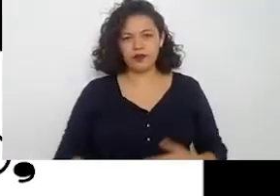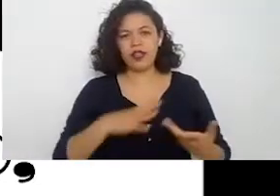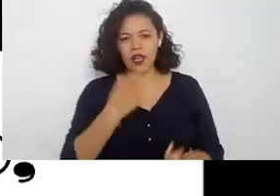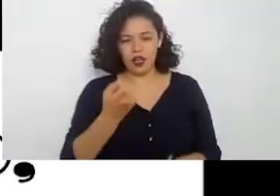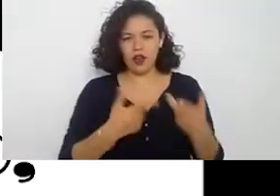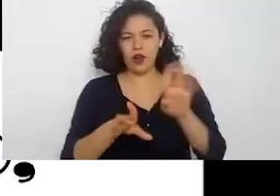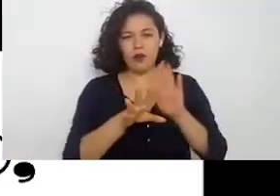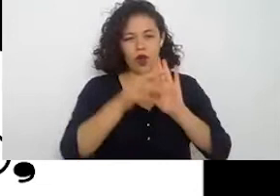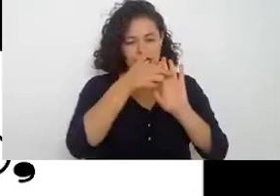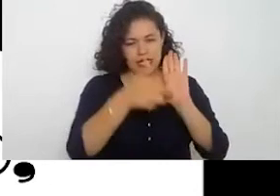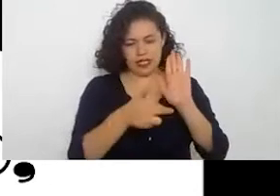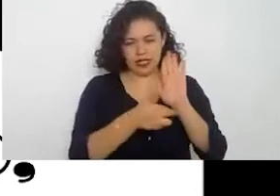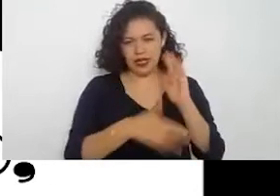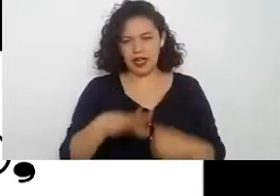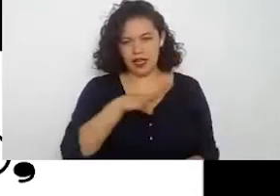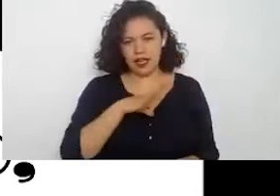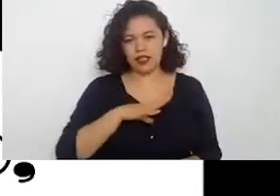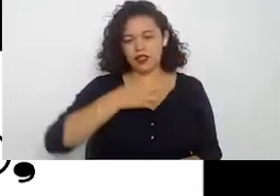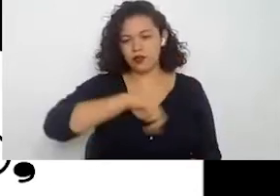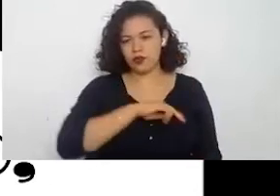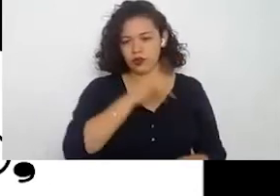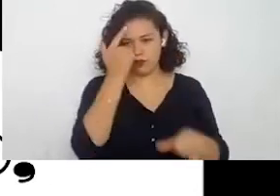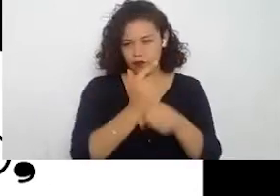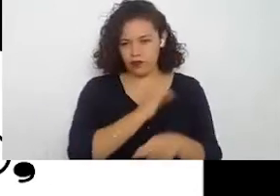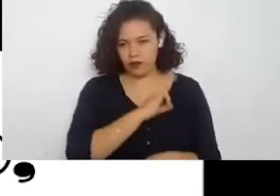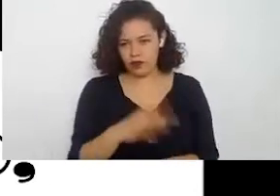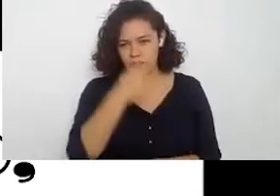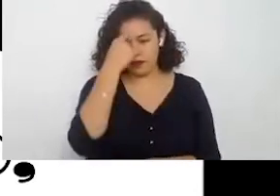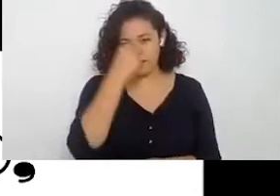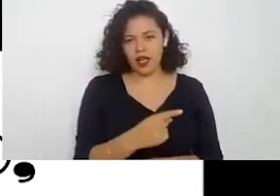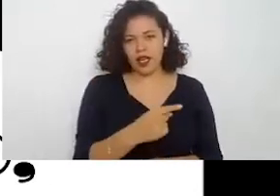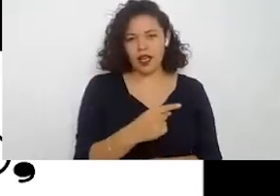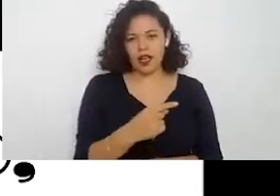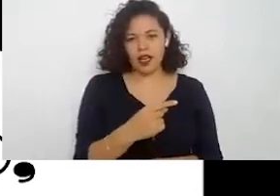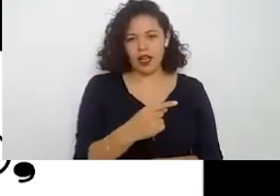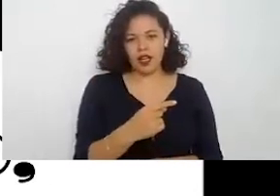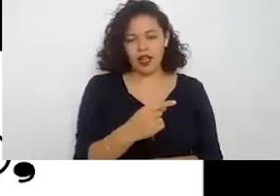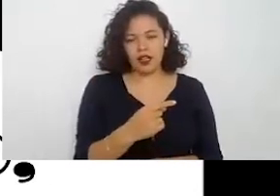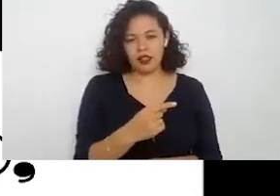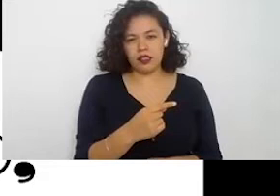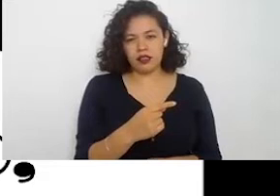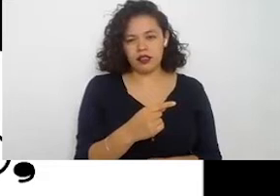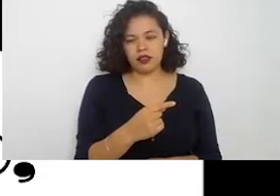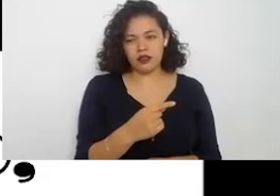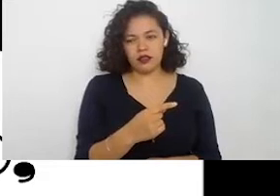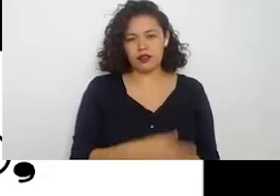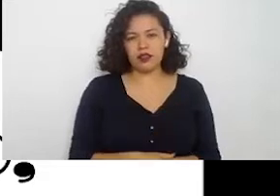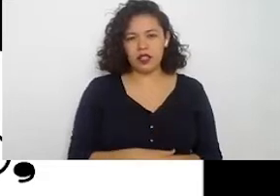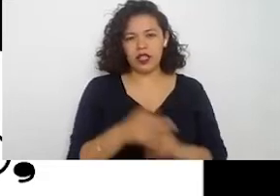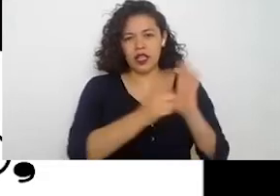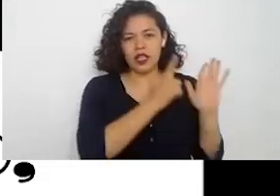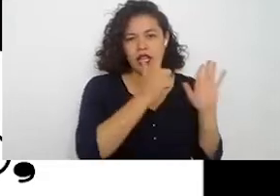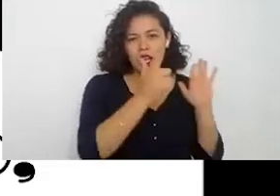podemos identificar que va a ser el sentir de diferentes aspectos desde la ley, desde